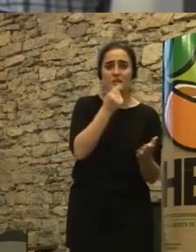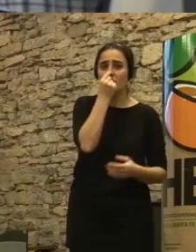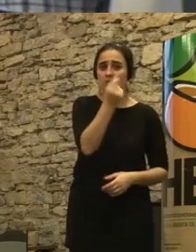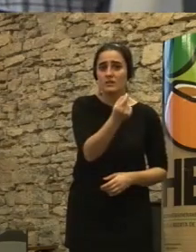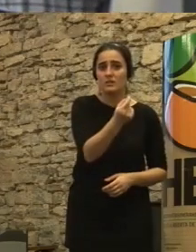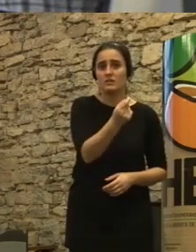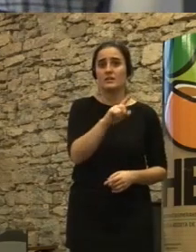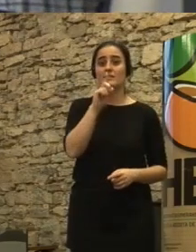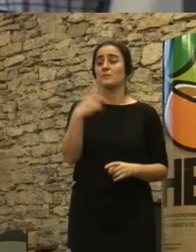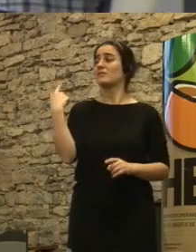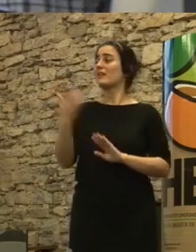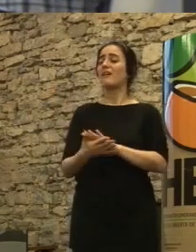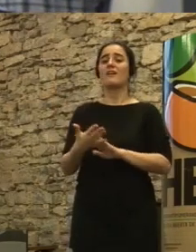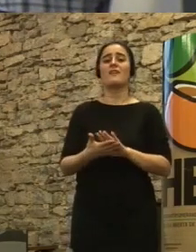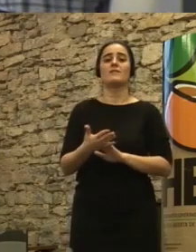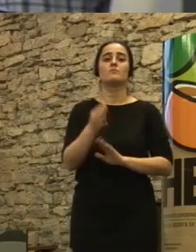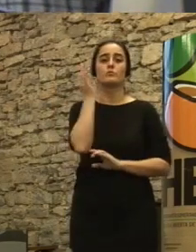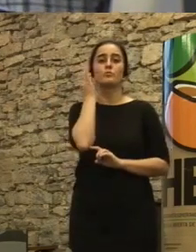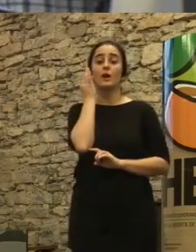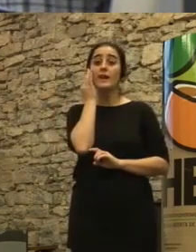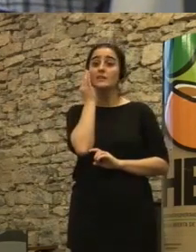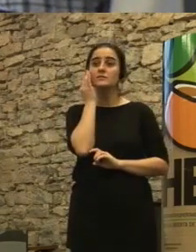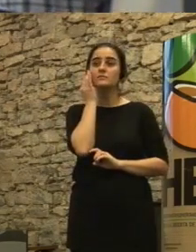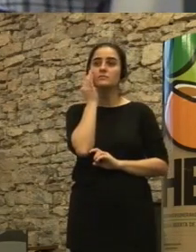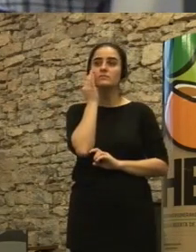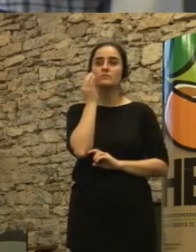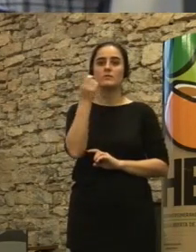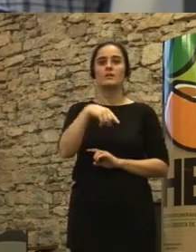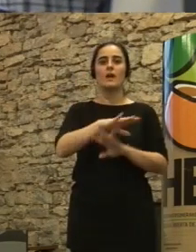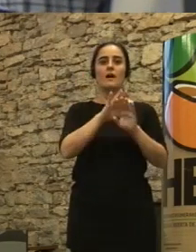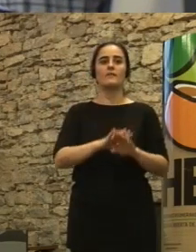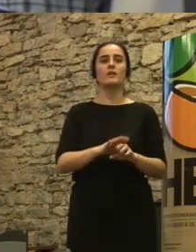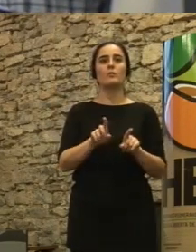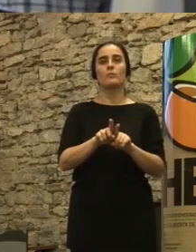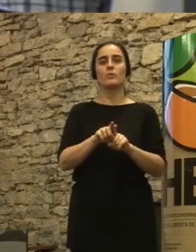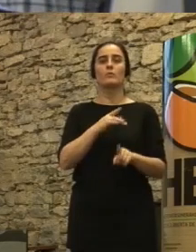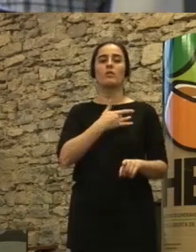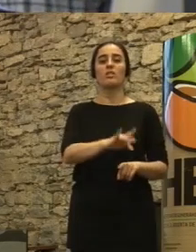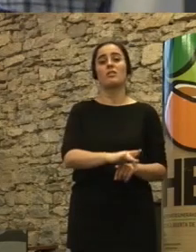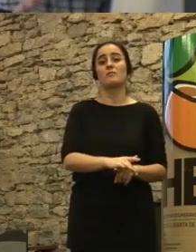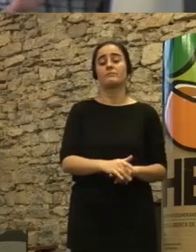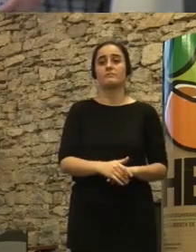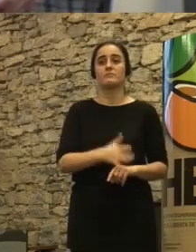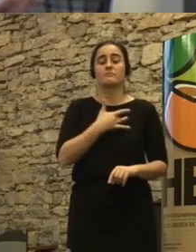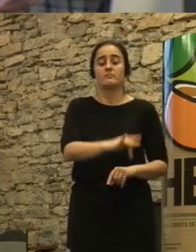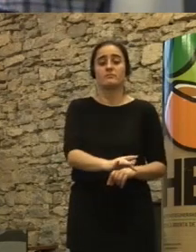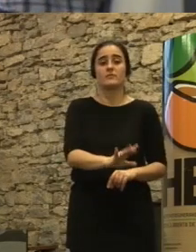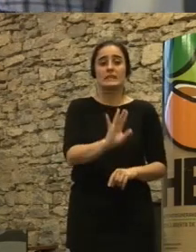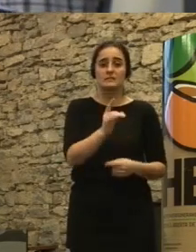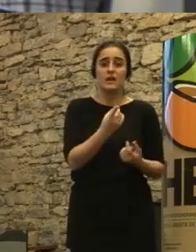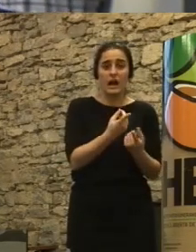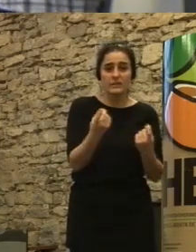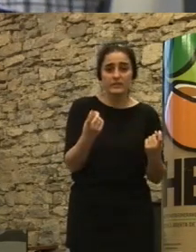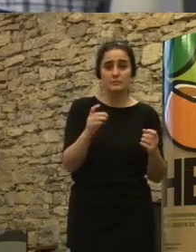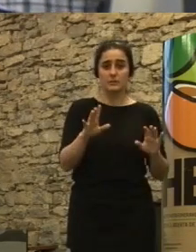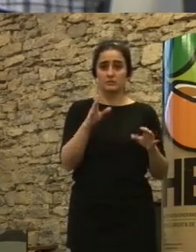Y luego lo que comentaba ya, que hay muchas mujeres que tiran de la caridad. Y, bueno, la caridad tristemente es necesaria,